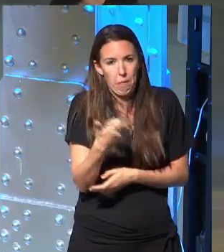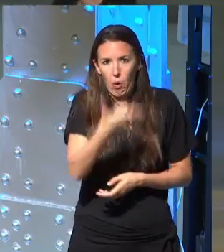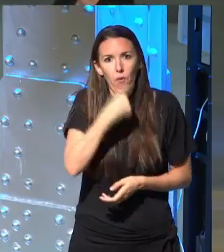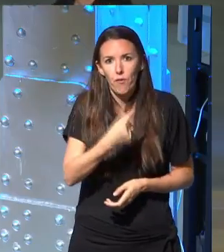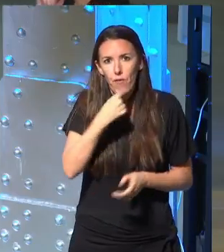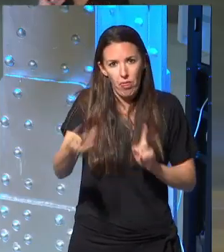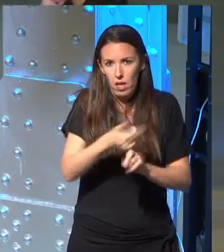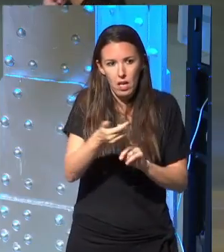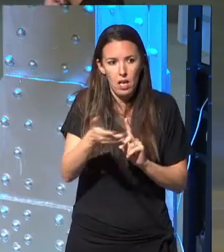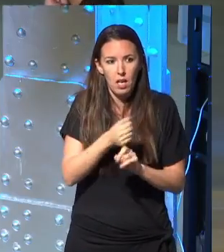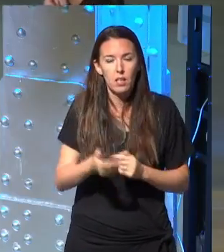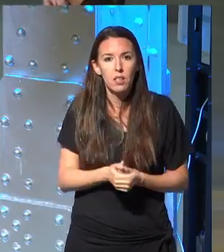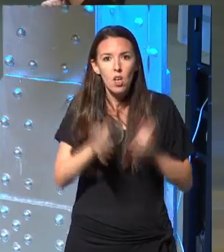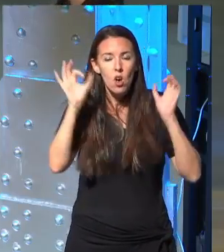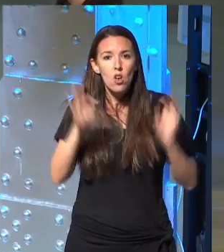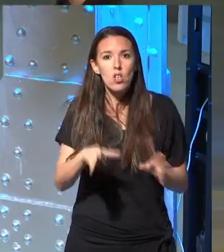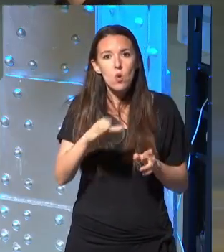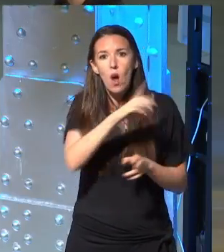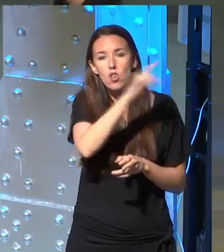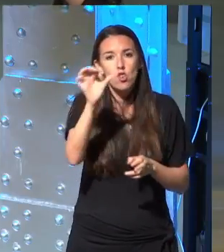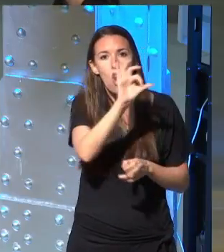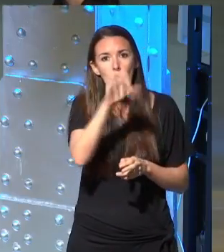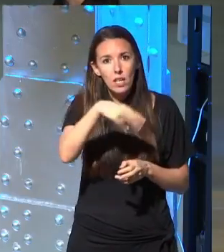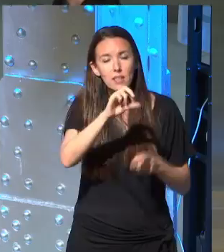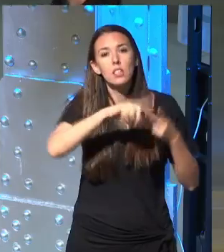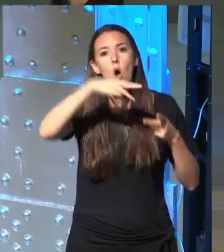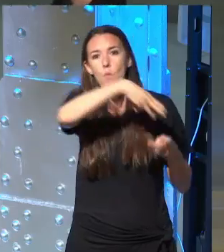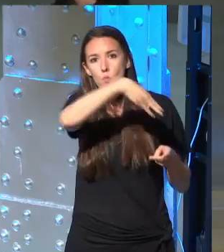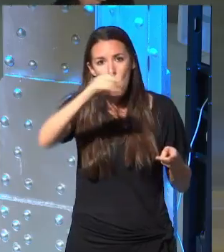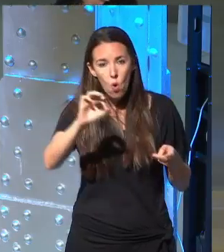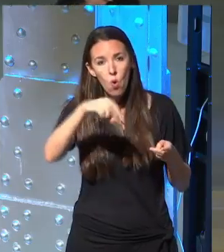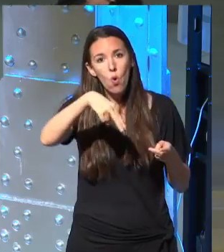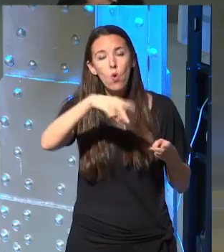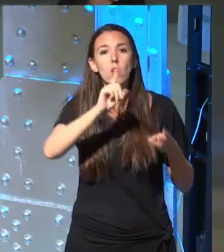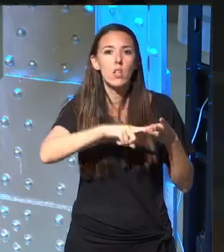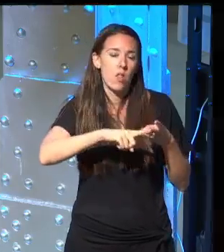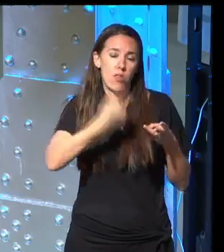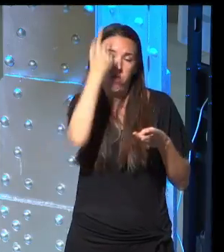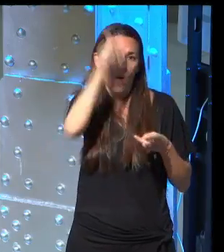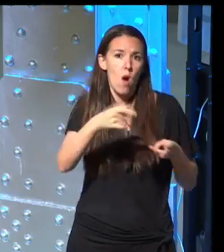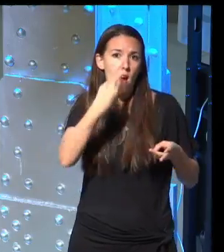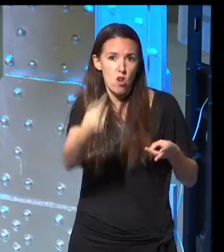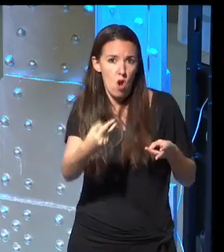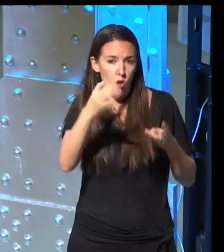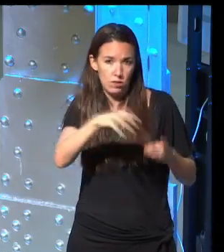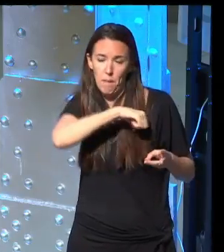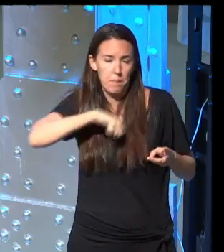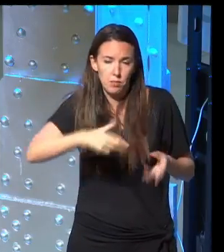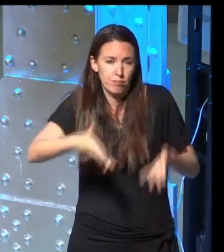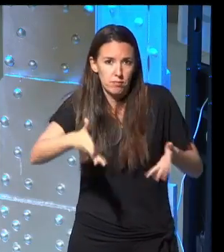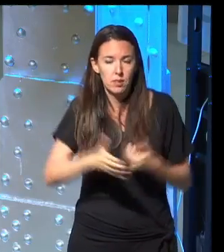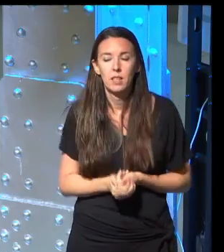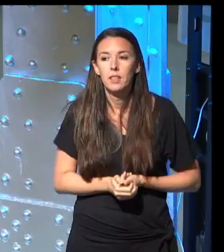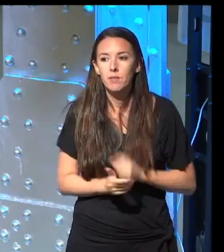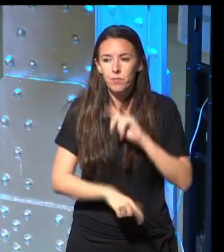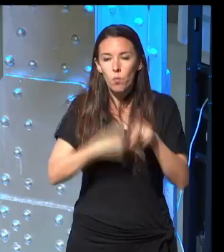fáciles de encontrar, como, pues eso, Coherence, Moon y The One I Love, que esta personalmente me encanta. Y luego